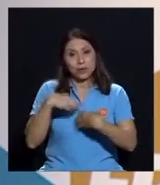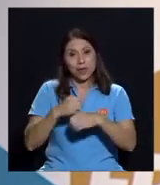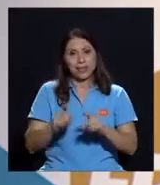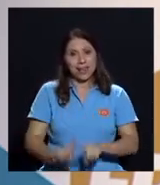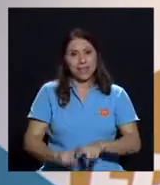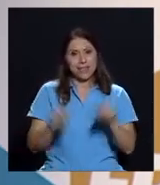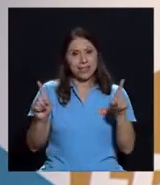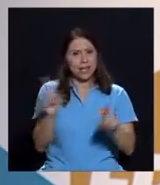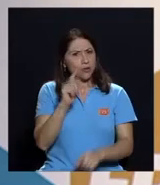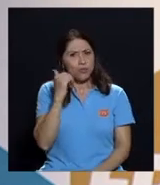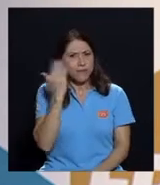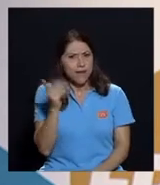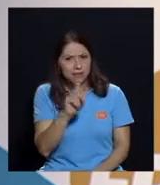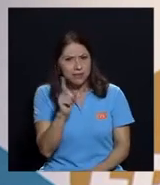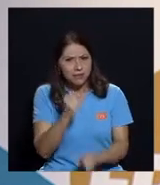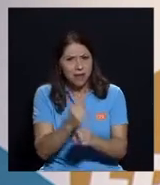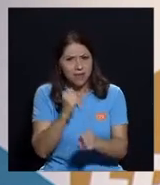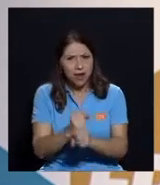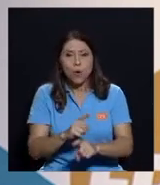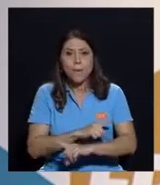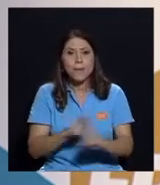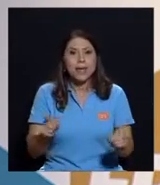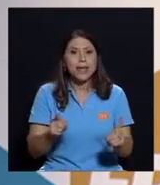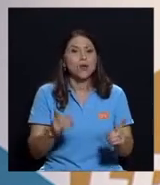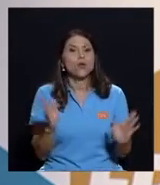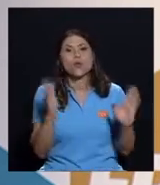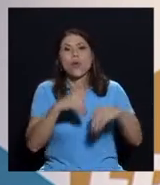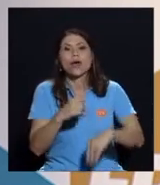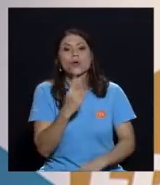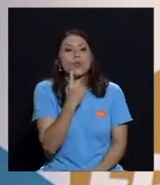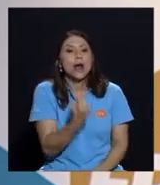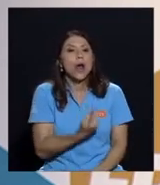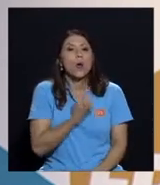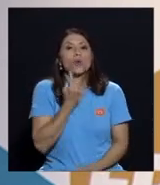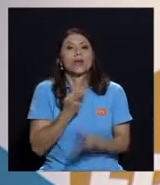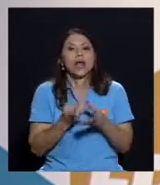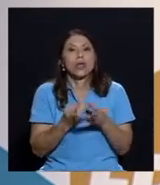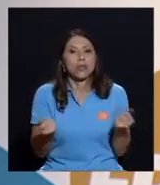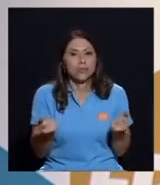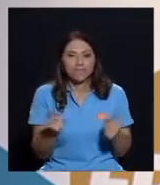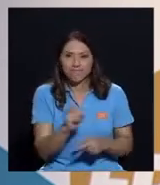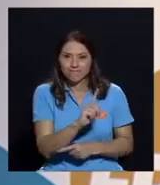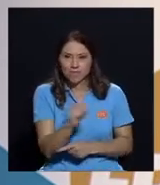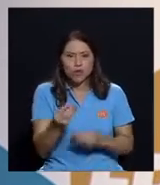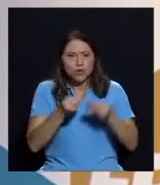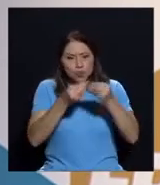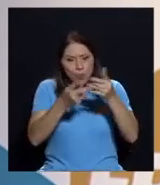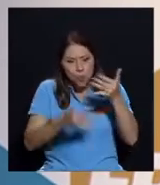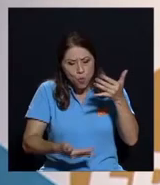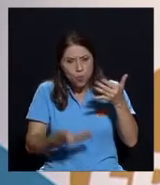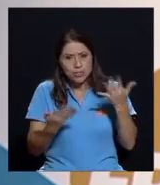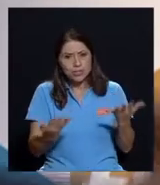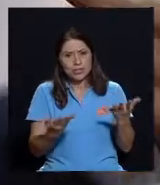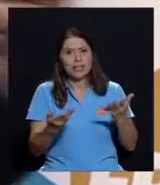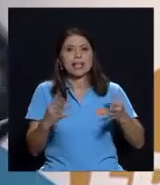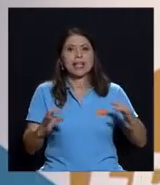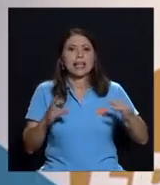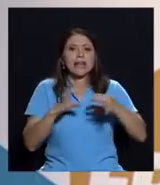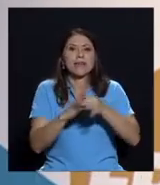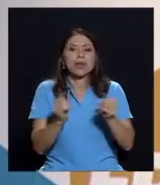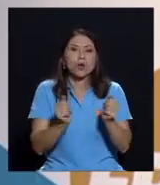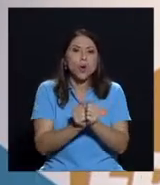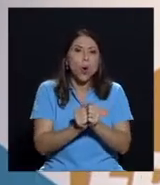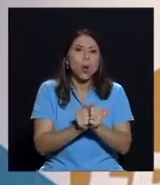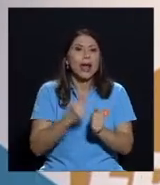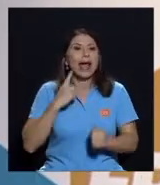no es un trabajo pero no hay una única medida que resuelva el tema son muchas medidas tienen que ver con adicciones